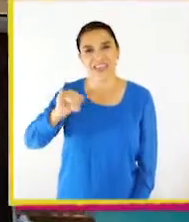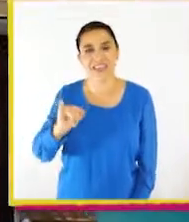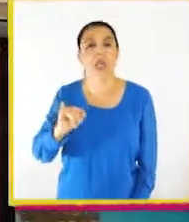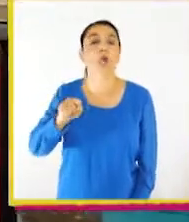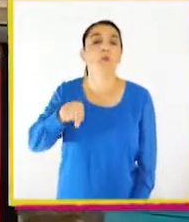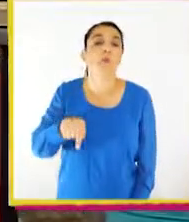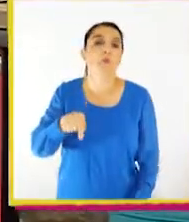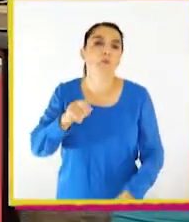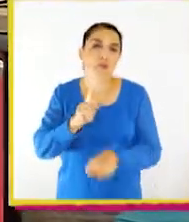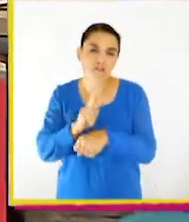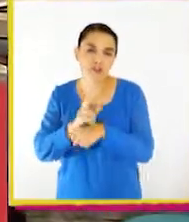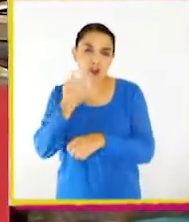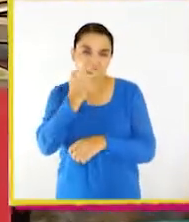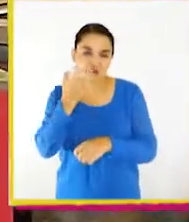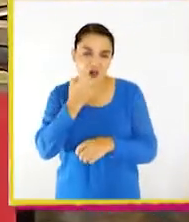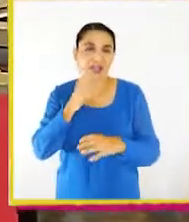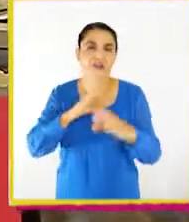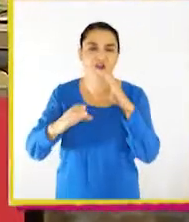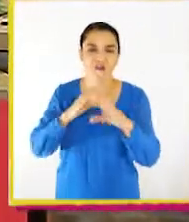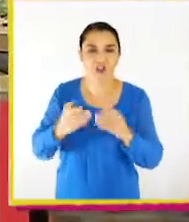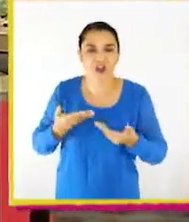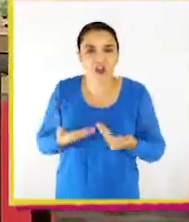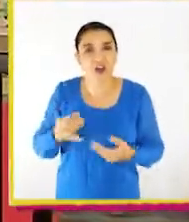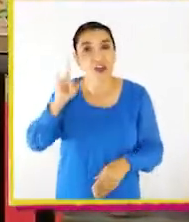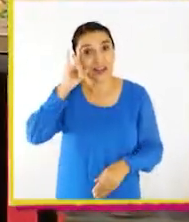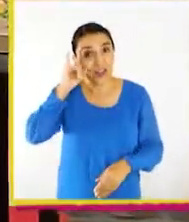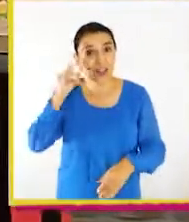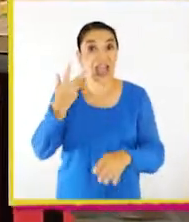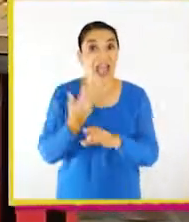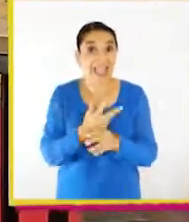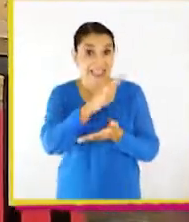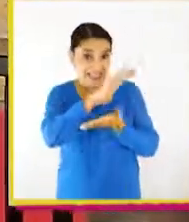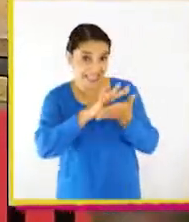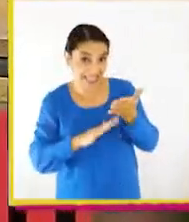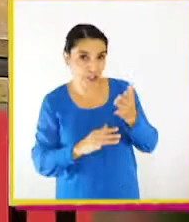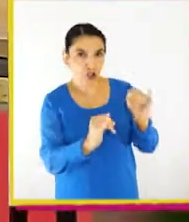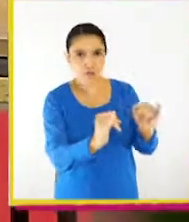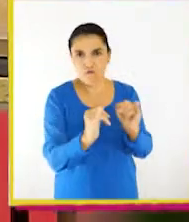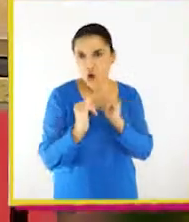de lenguaje y comunicación. Y hoy quiero recordarles que existe un tipo de texto